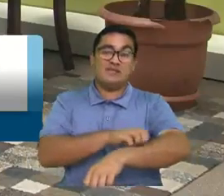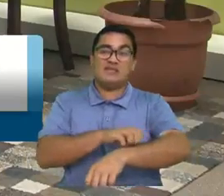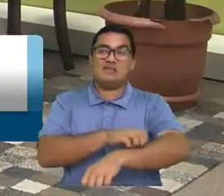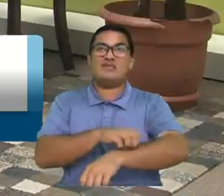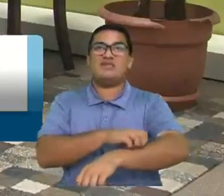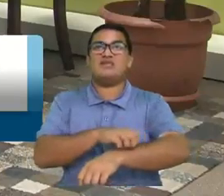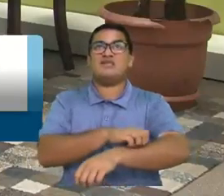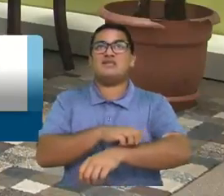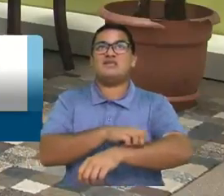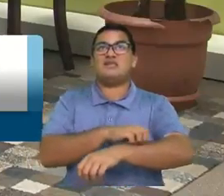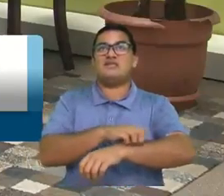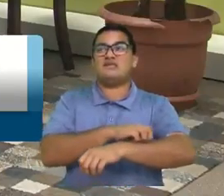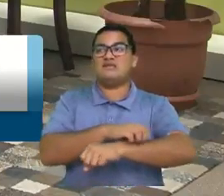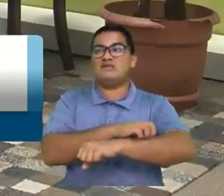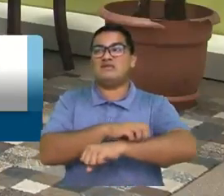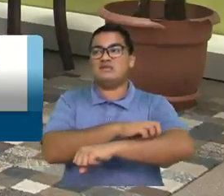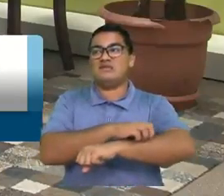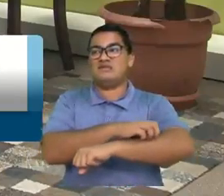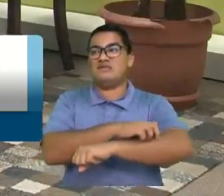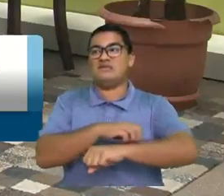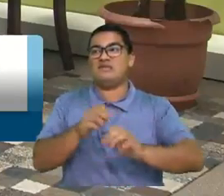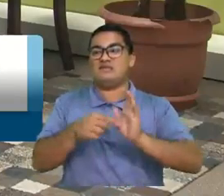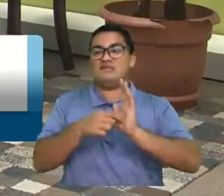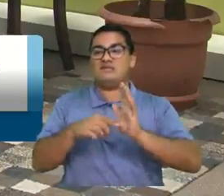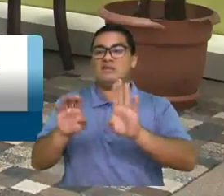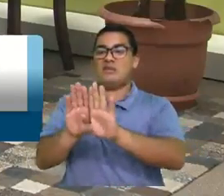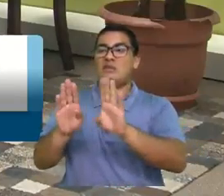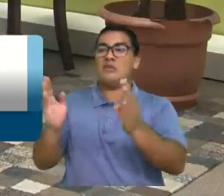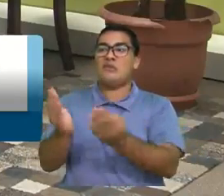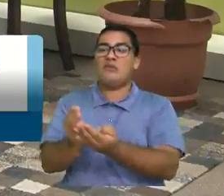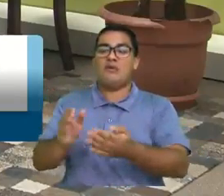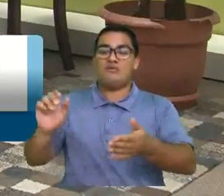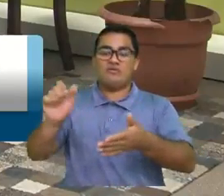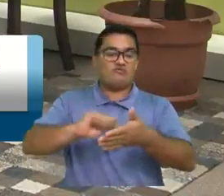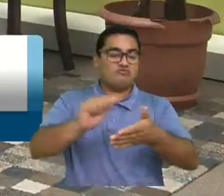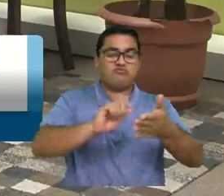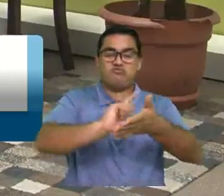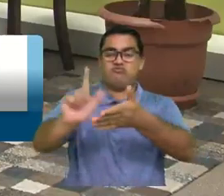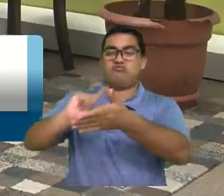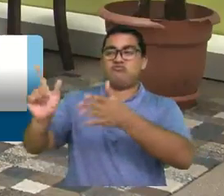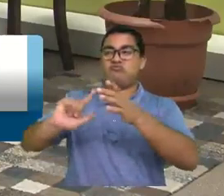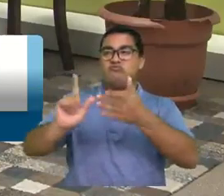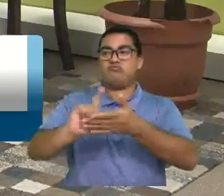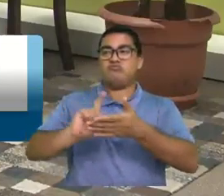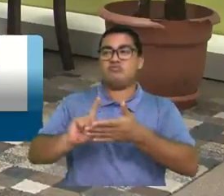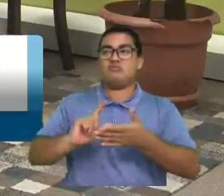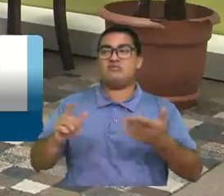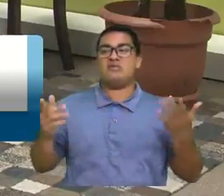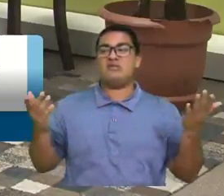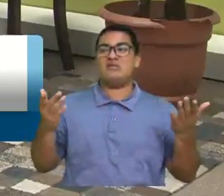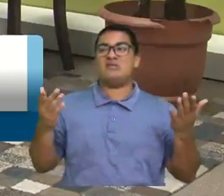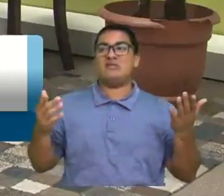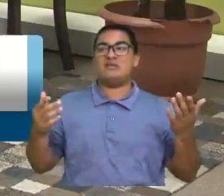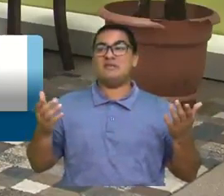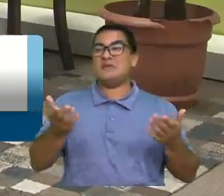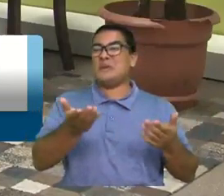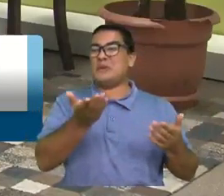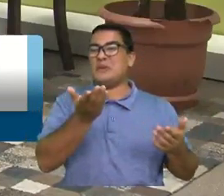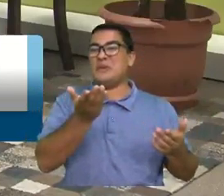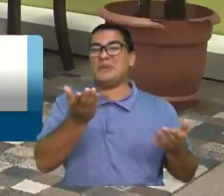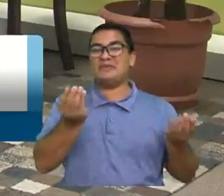yo tengo... Voy a limpiar, un ejemplo, este cuarto, ¿verdad? Y yo no me... un cuarto que poco lo limpio, que